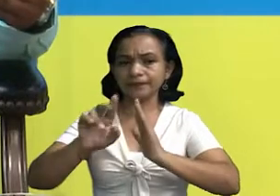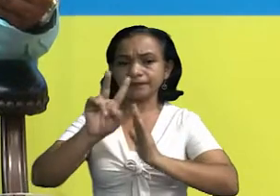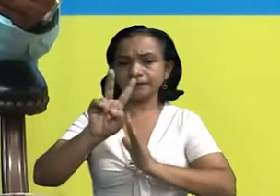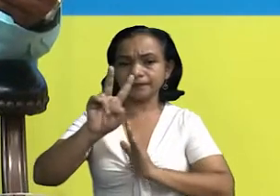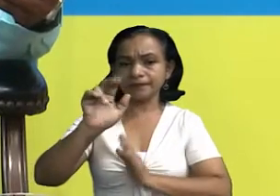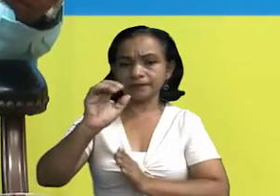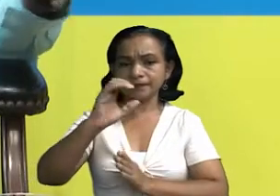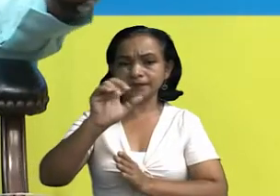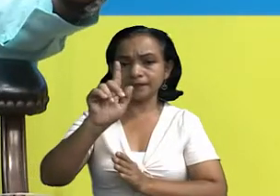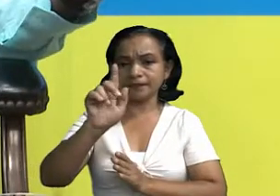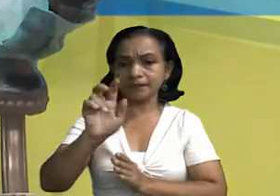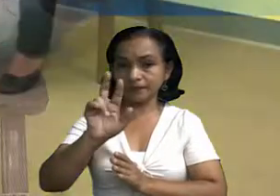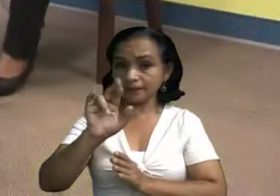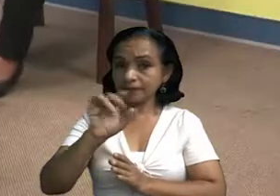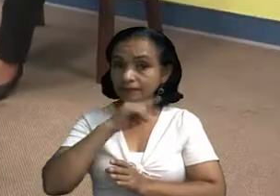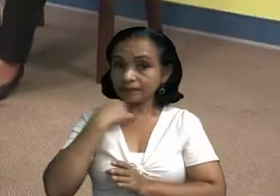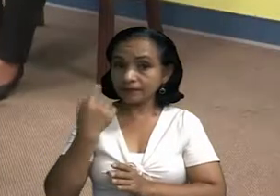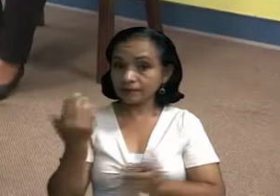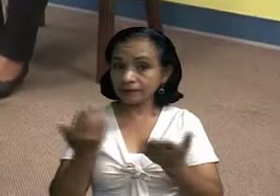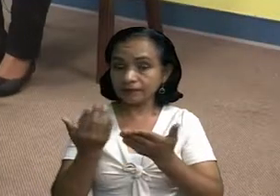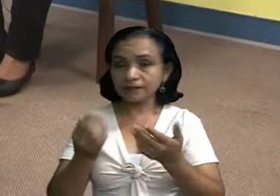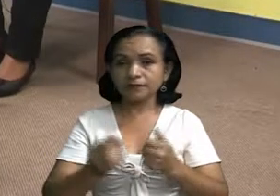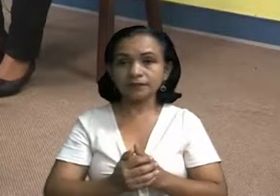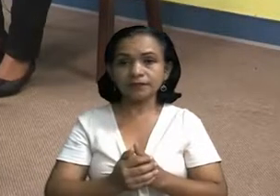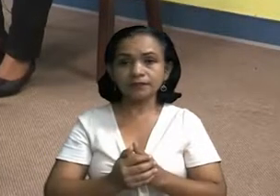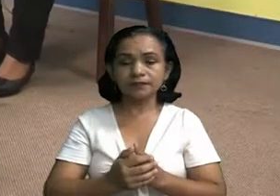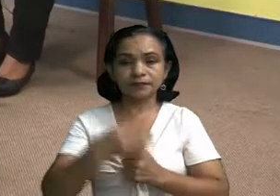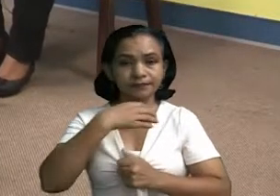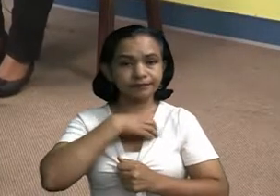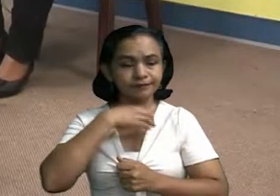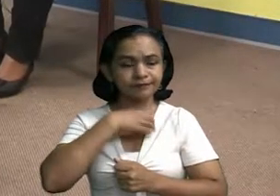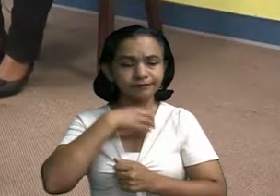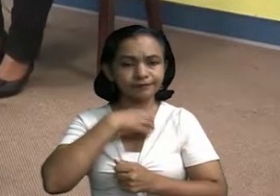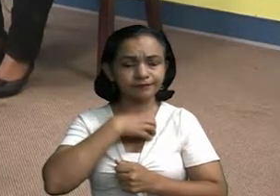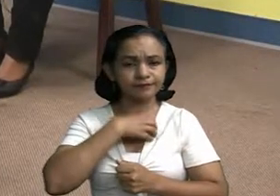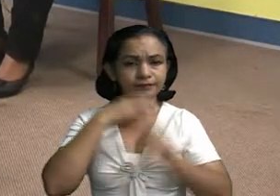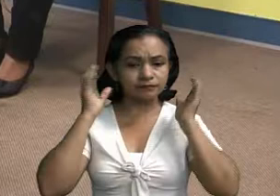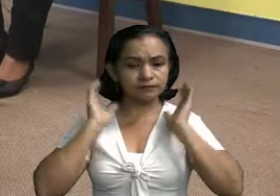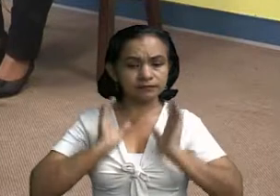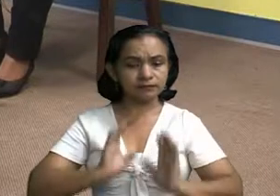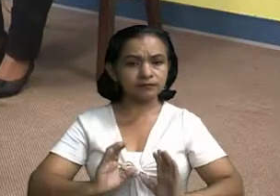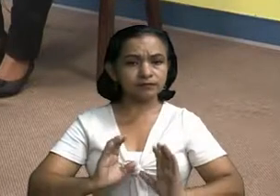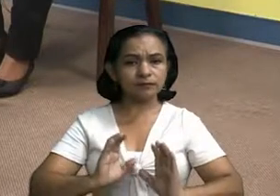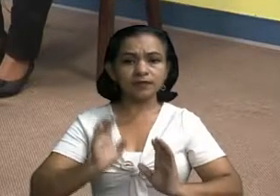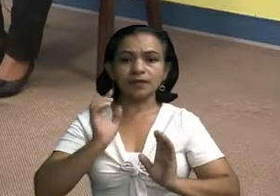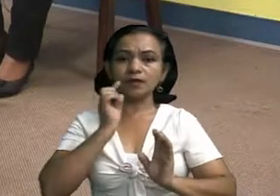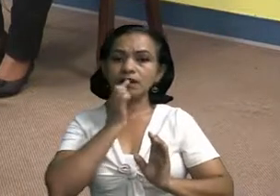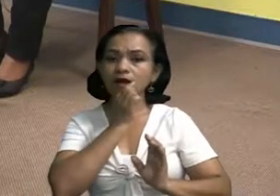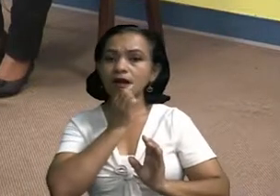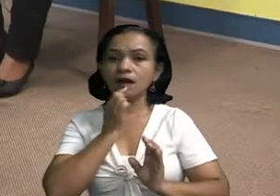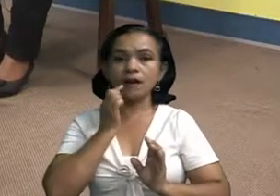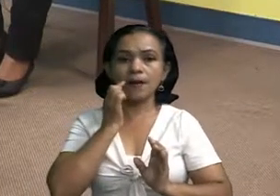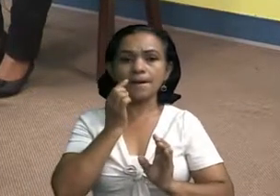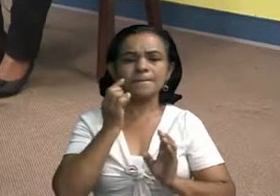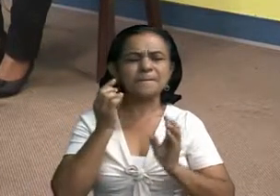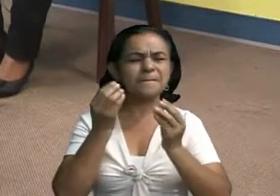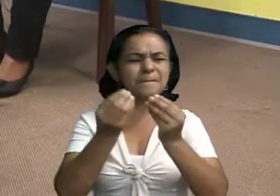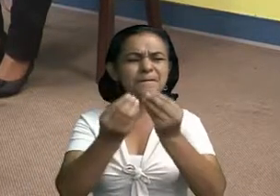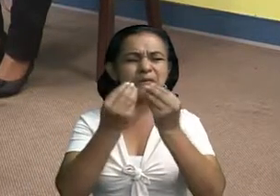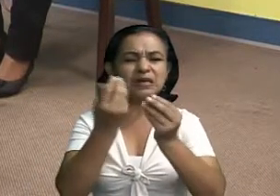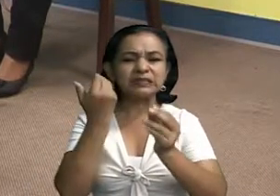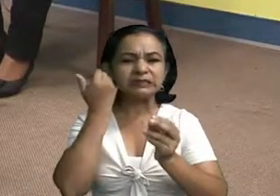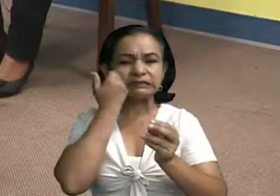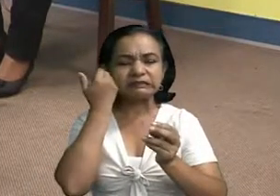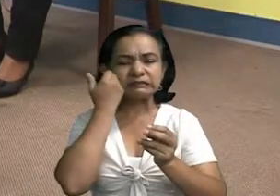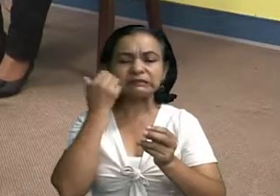bacteria. ¿Así es? Correcto. Nosotros generalmente en nuestra boca tenemos miles de bacterias.